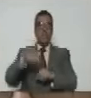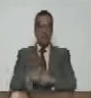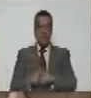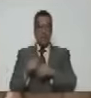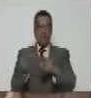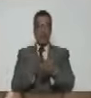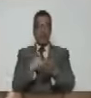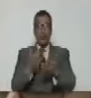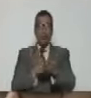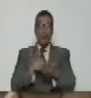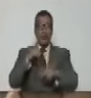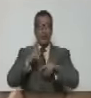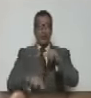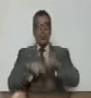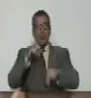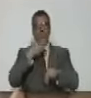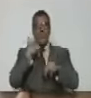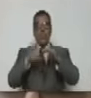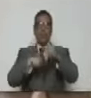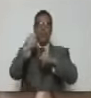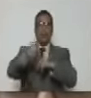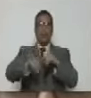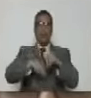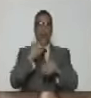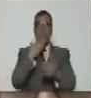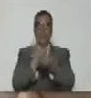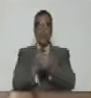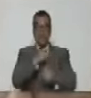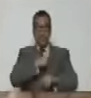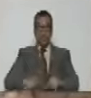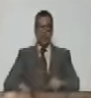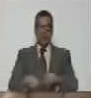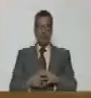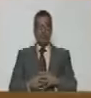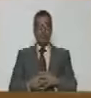de libros para construir un mejor mañana posible. Muchas gracias, presidente.